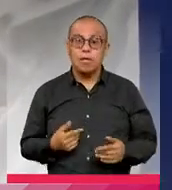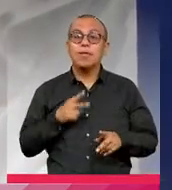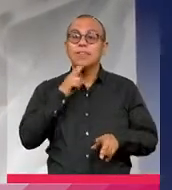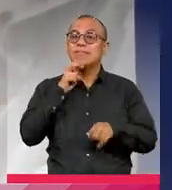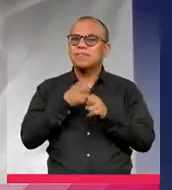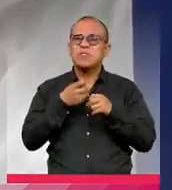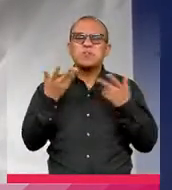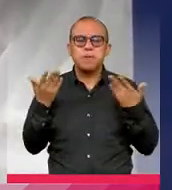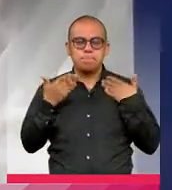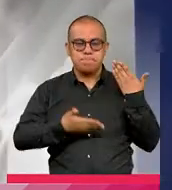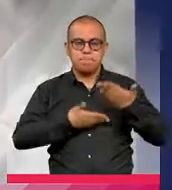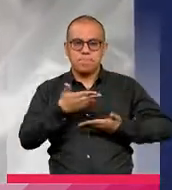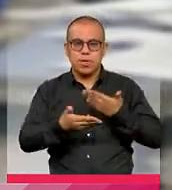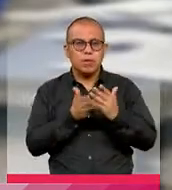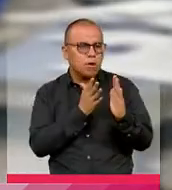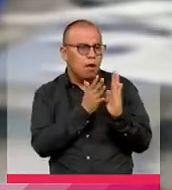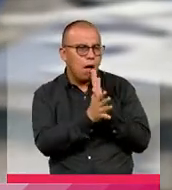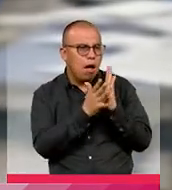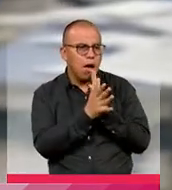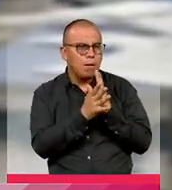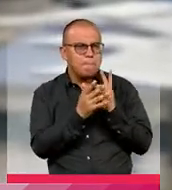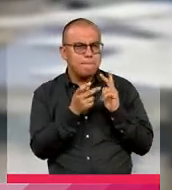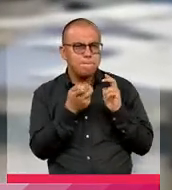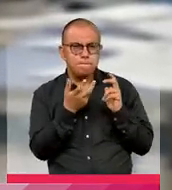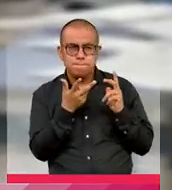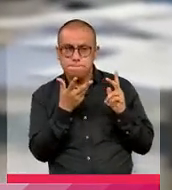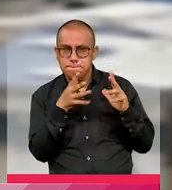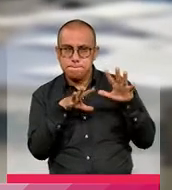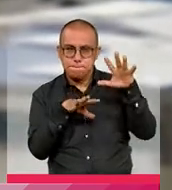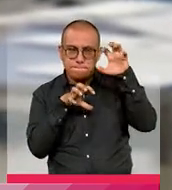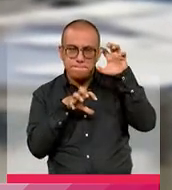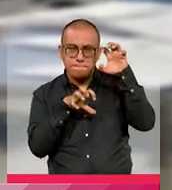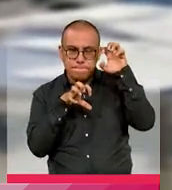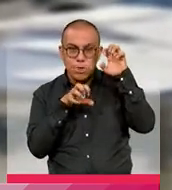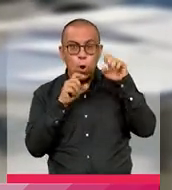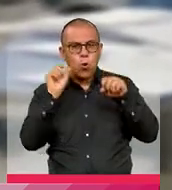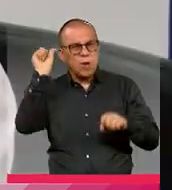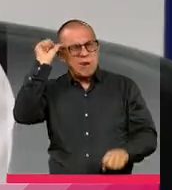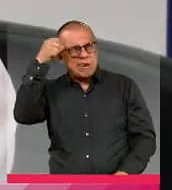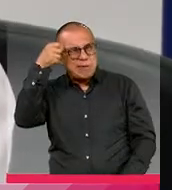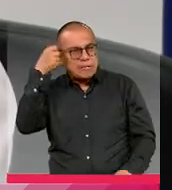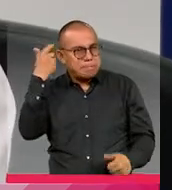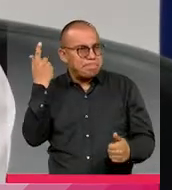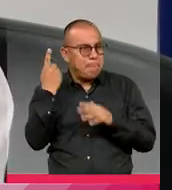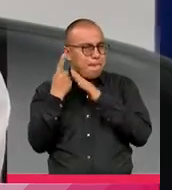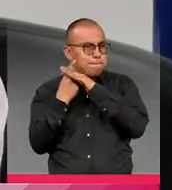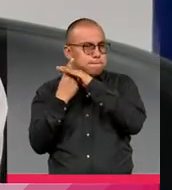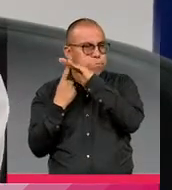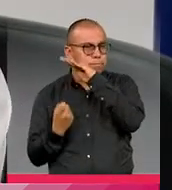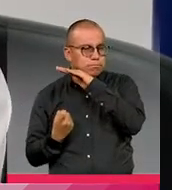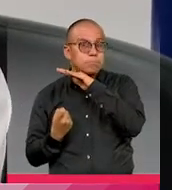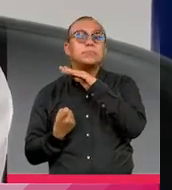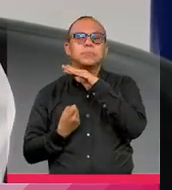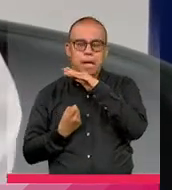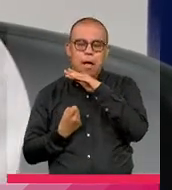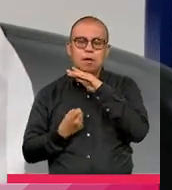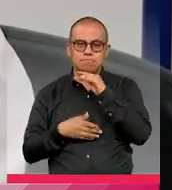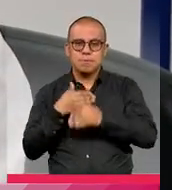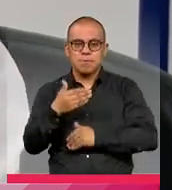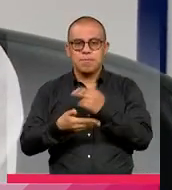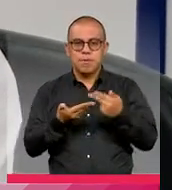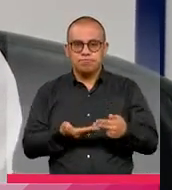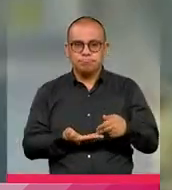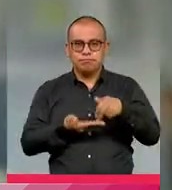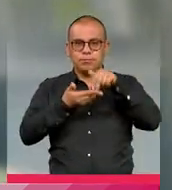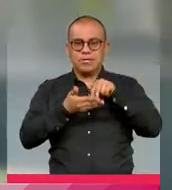en el procesamiento de información, problemas de atención y de memoria, la falta de acceso a rehabilitación por